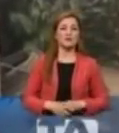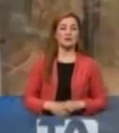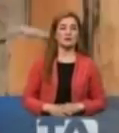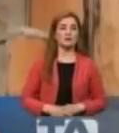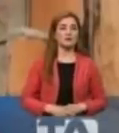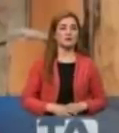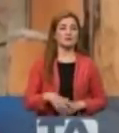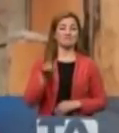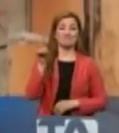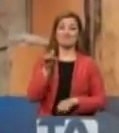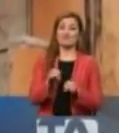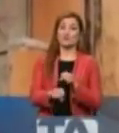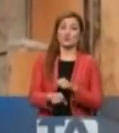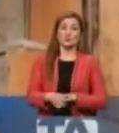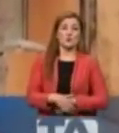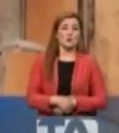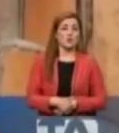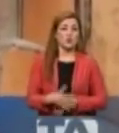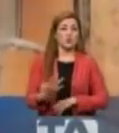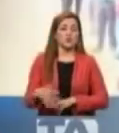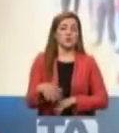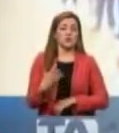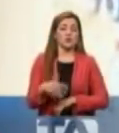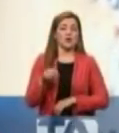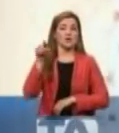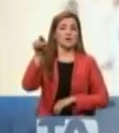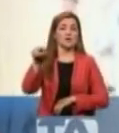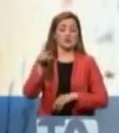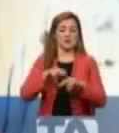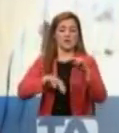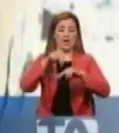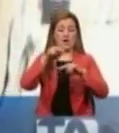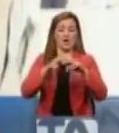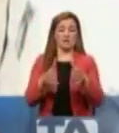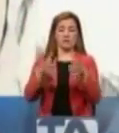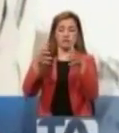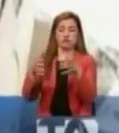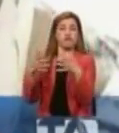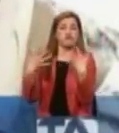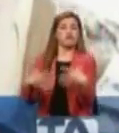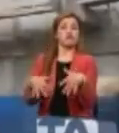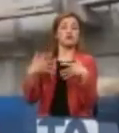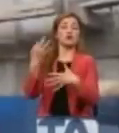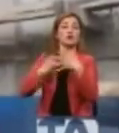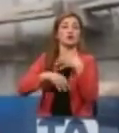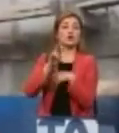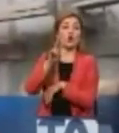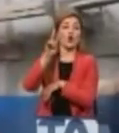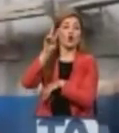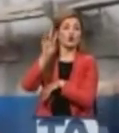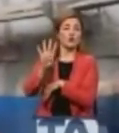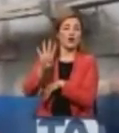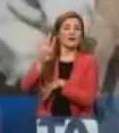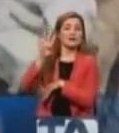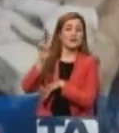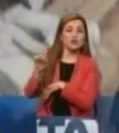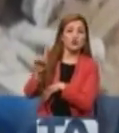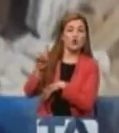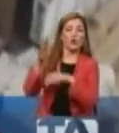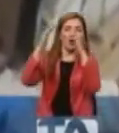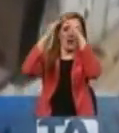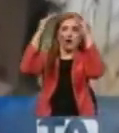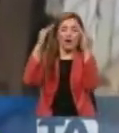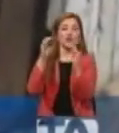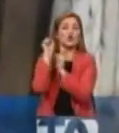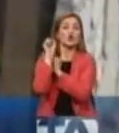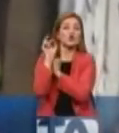en la mampostería hasta afectaciones graves en la estructura de 241 viviendas se reportan en Chillanes, al sur